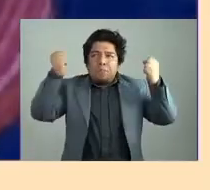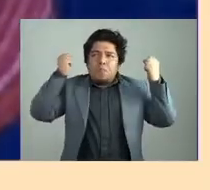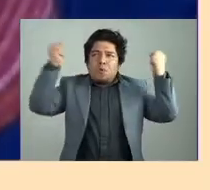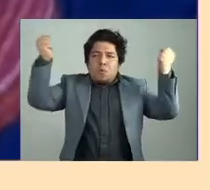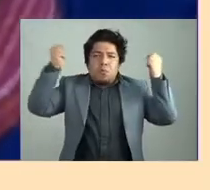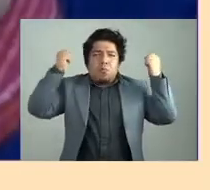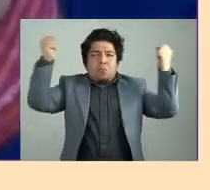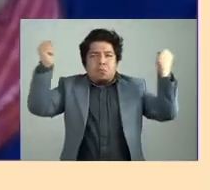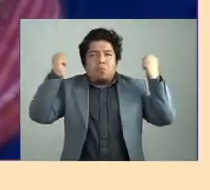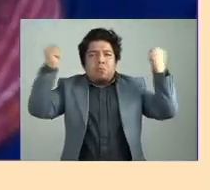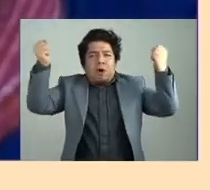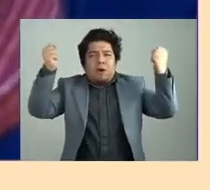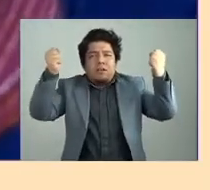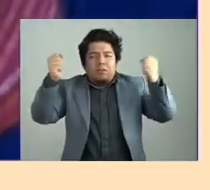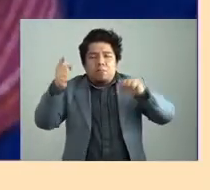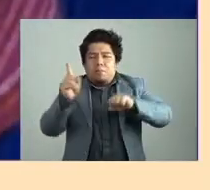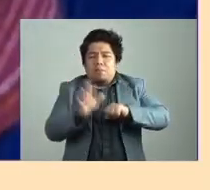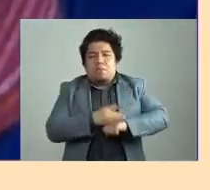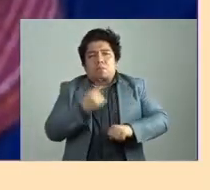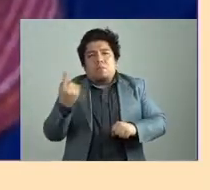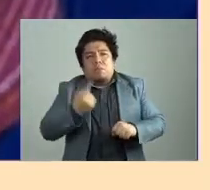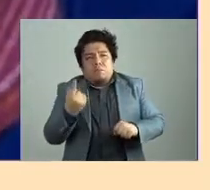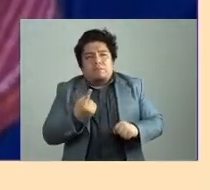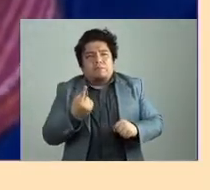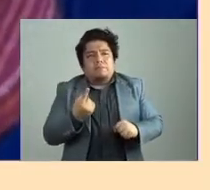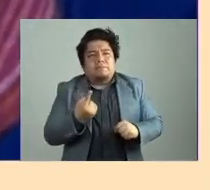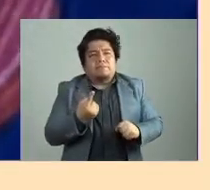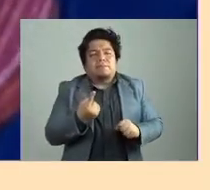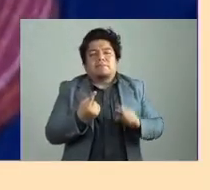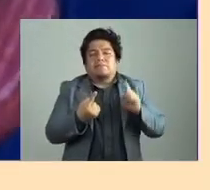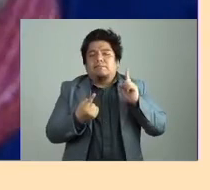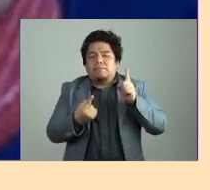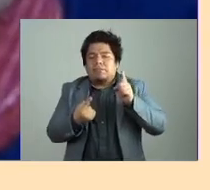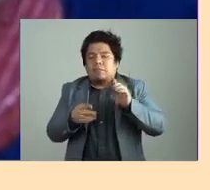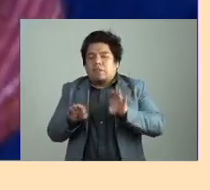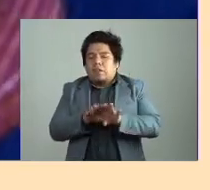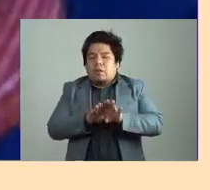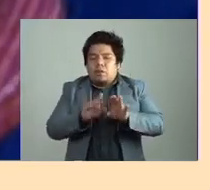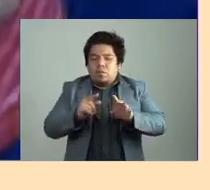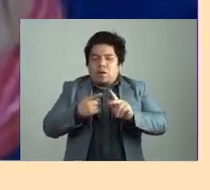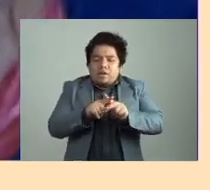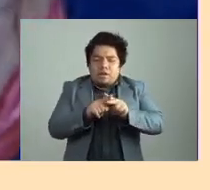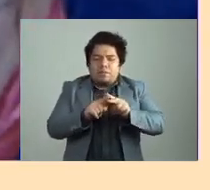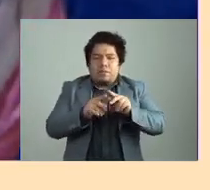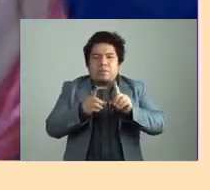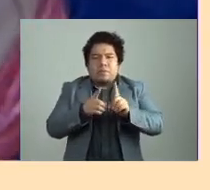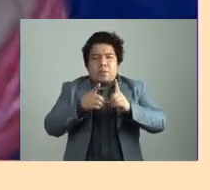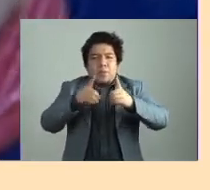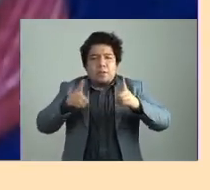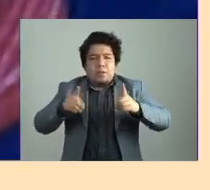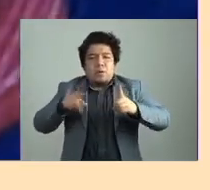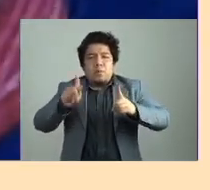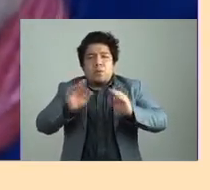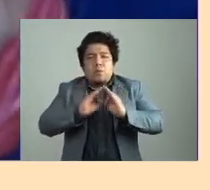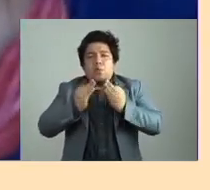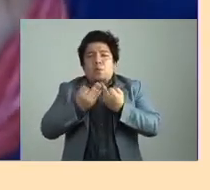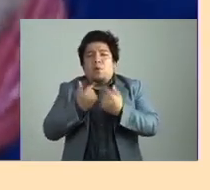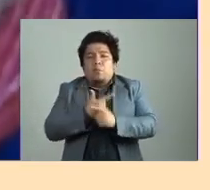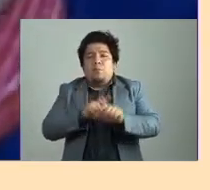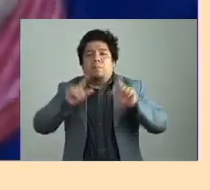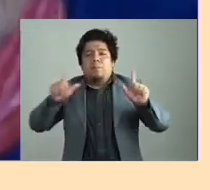porque en este momento fue el momento en cual se desarrolló abiertamente no la